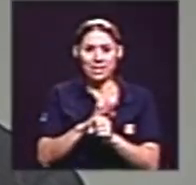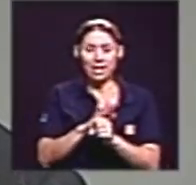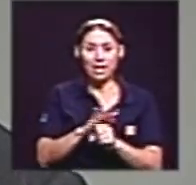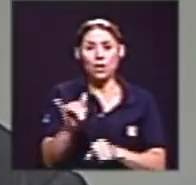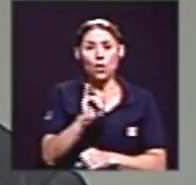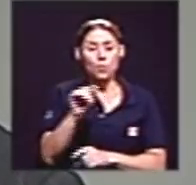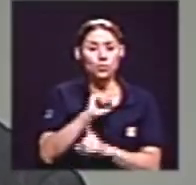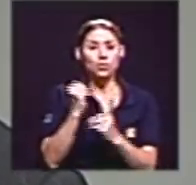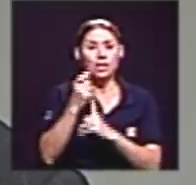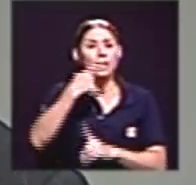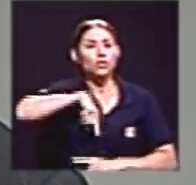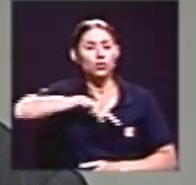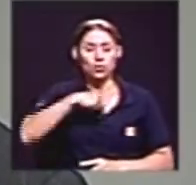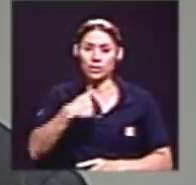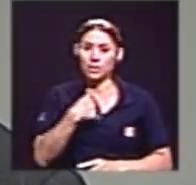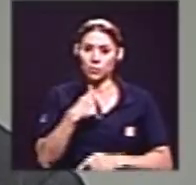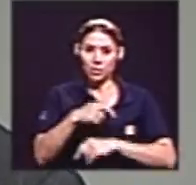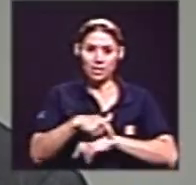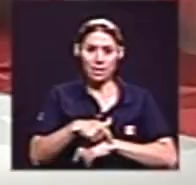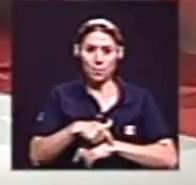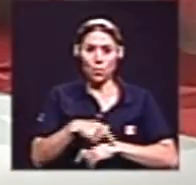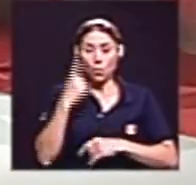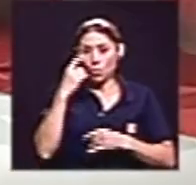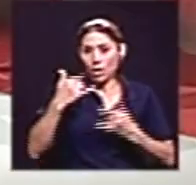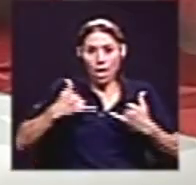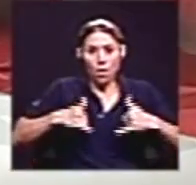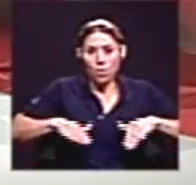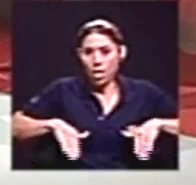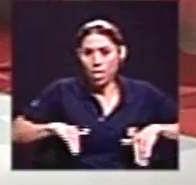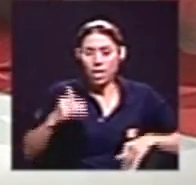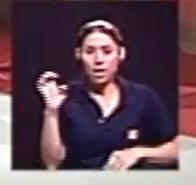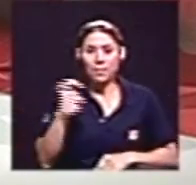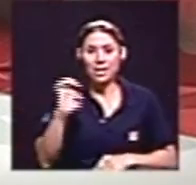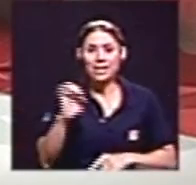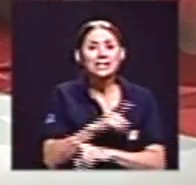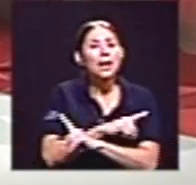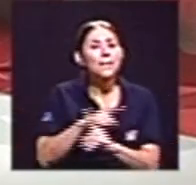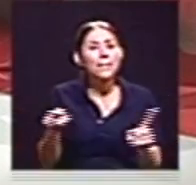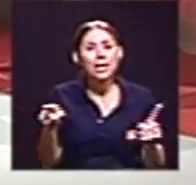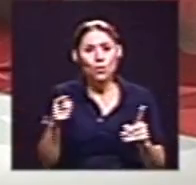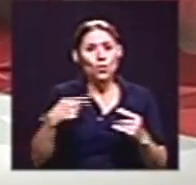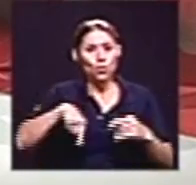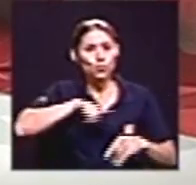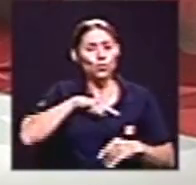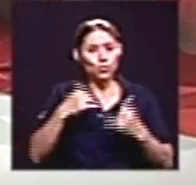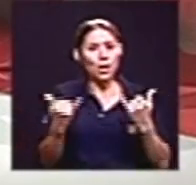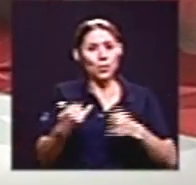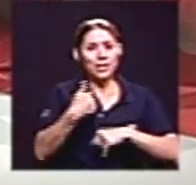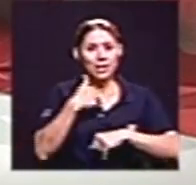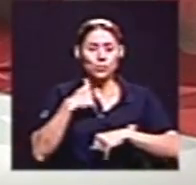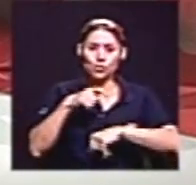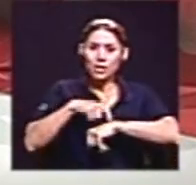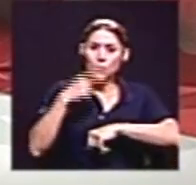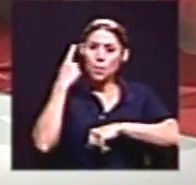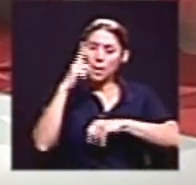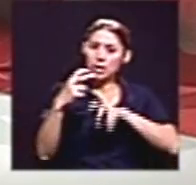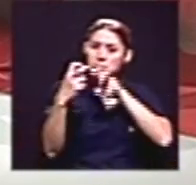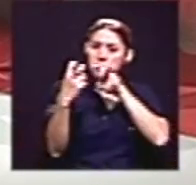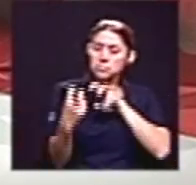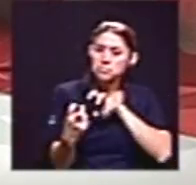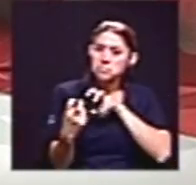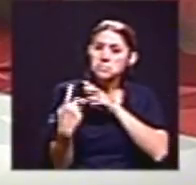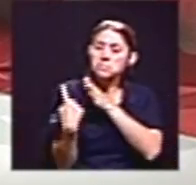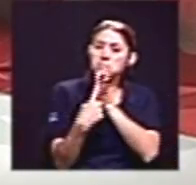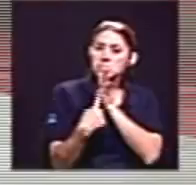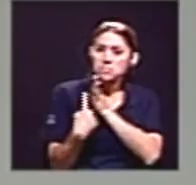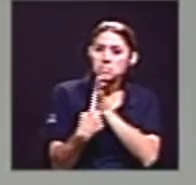tenemos el tiempo, porque no estamos en una emergencia, ni mucho menos, pero el tiempo para sentarnos y discutir razonablemente cuál podría